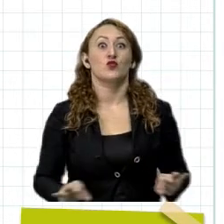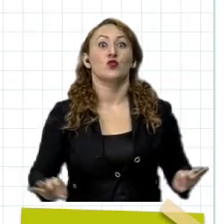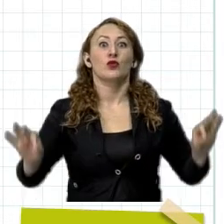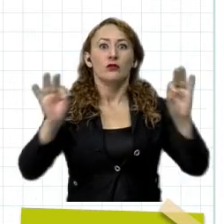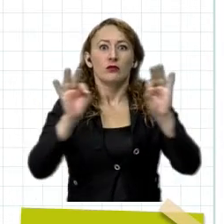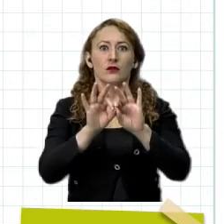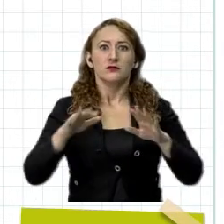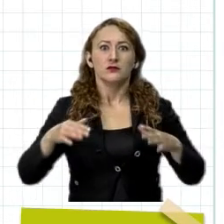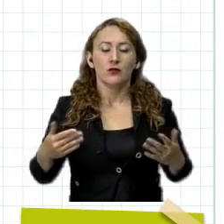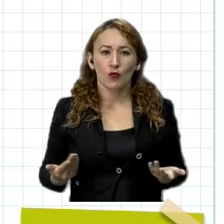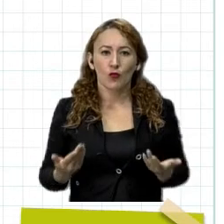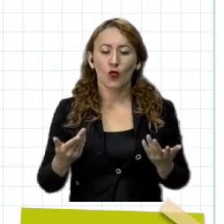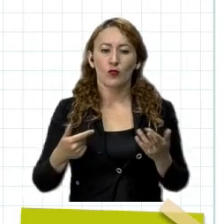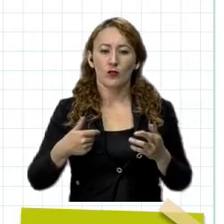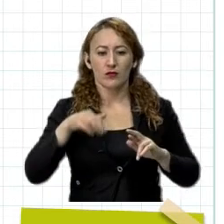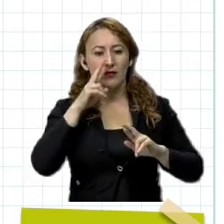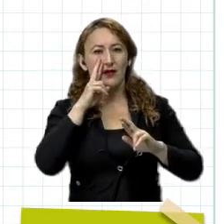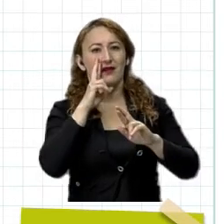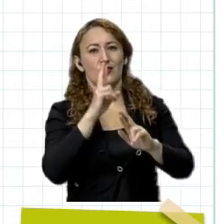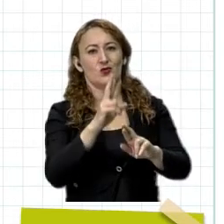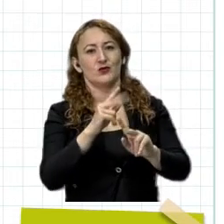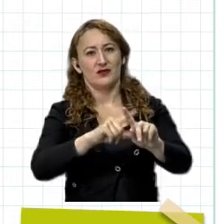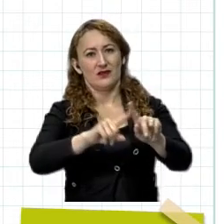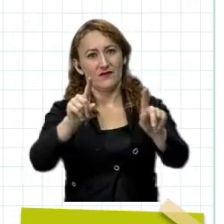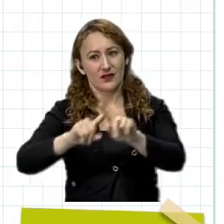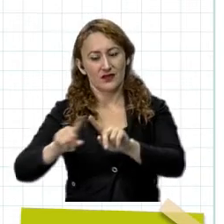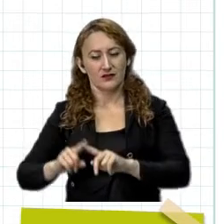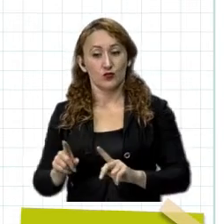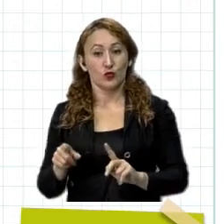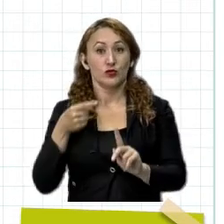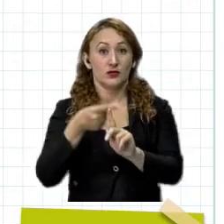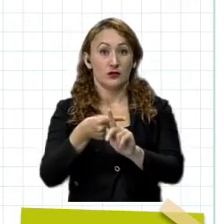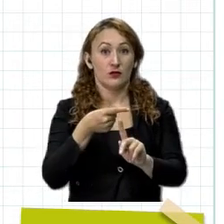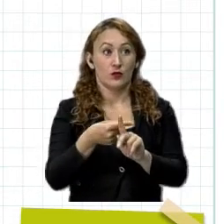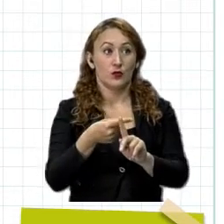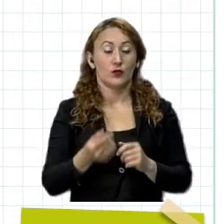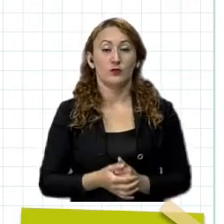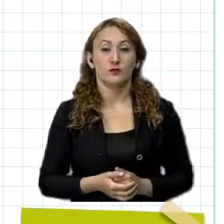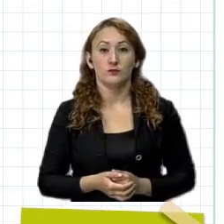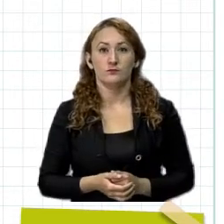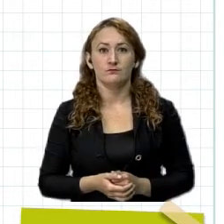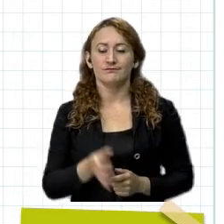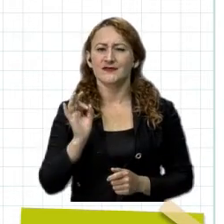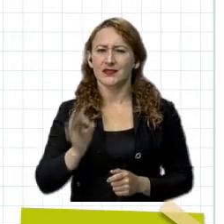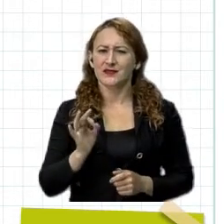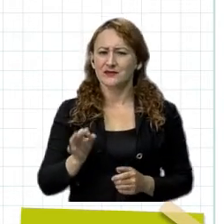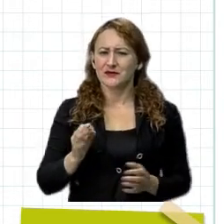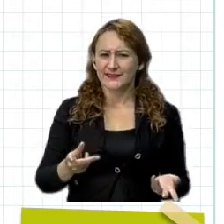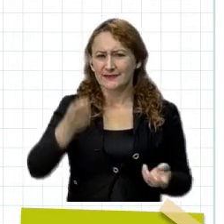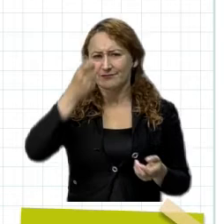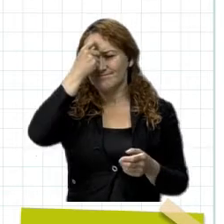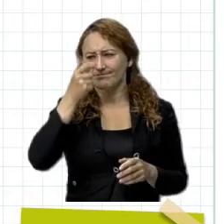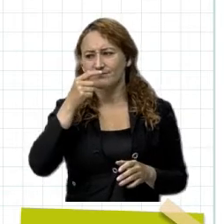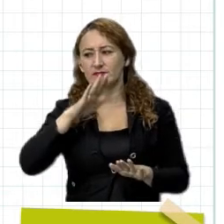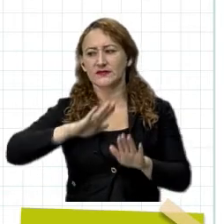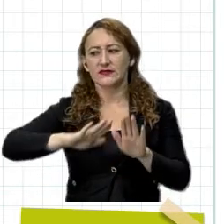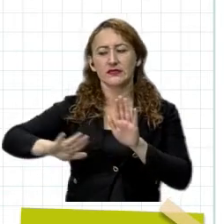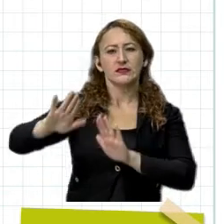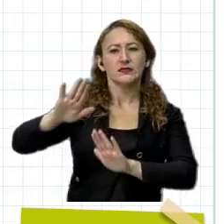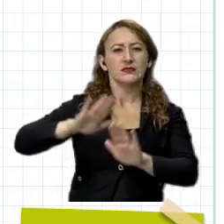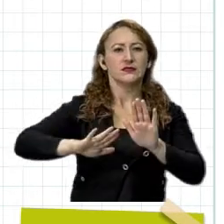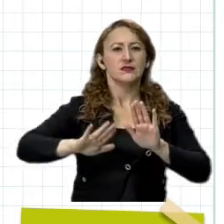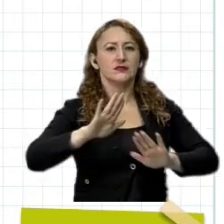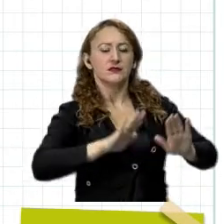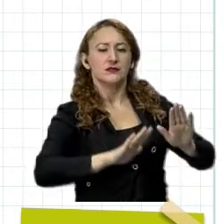de reconocer la diferencia como algo positivo, pues siempre suscitan mucha desconfianza, porque estamos